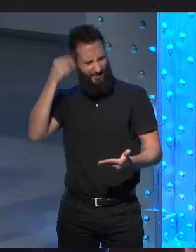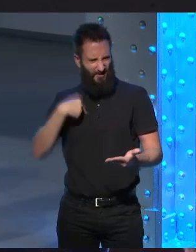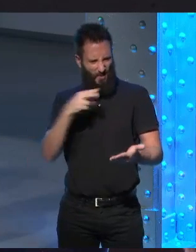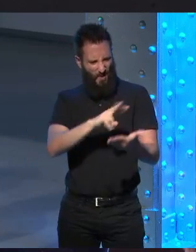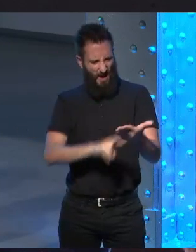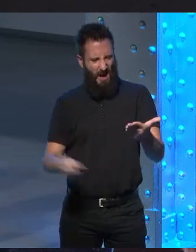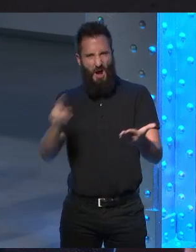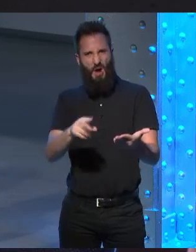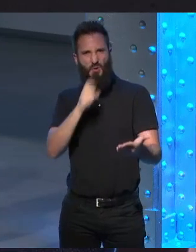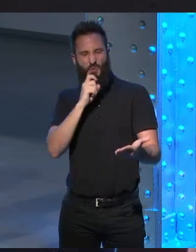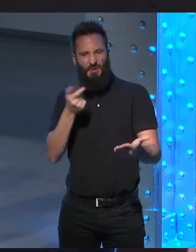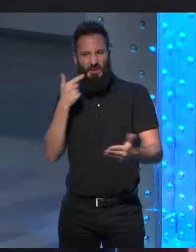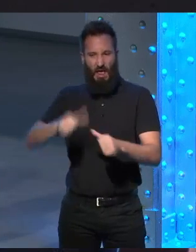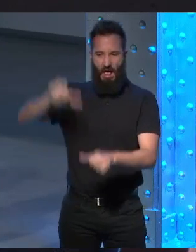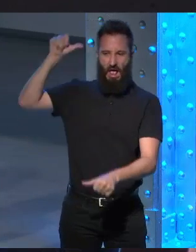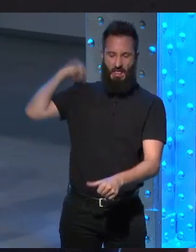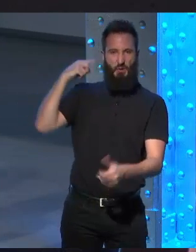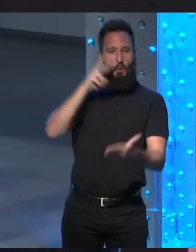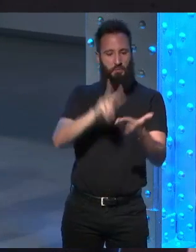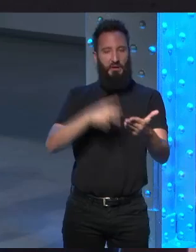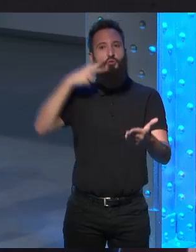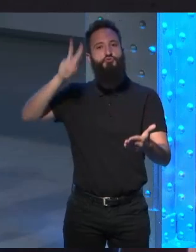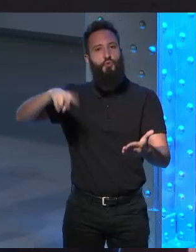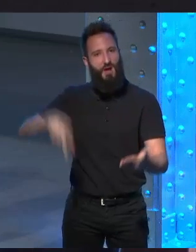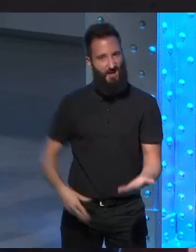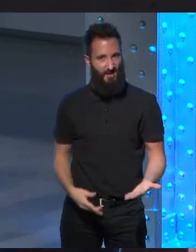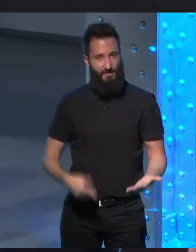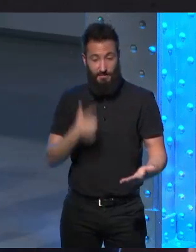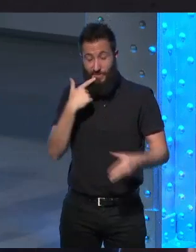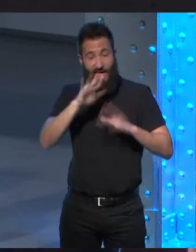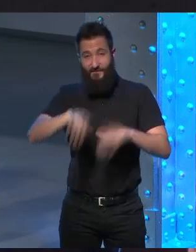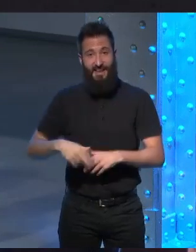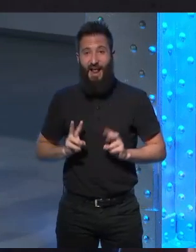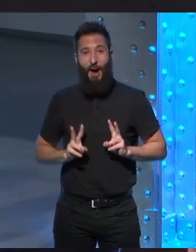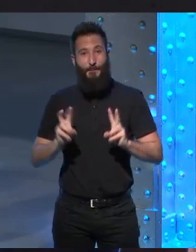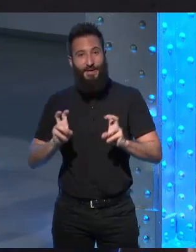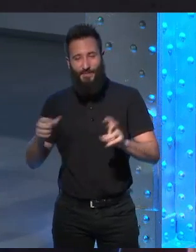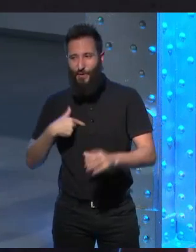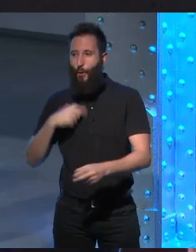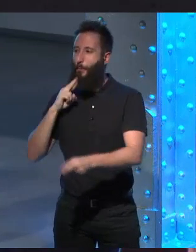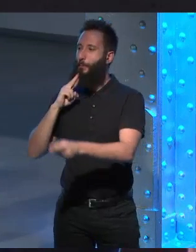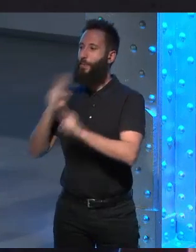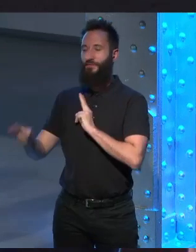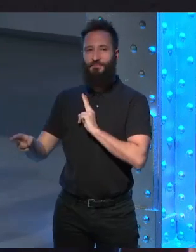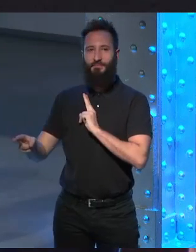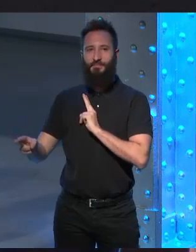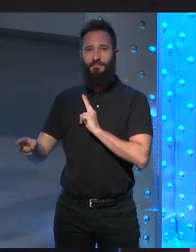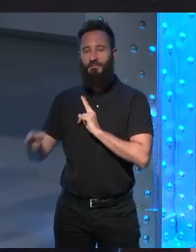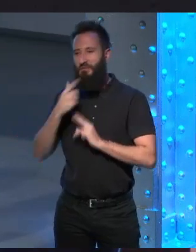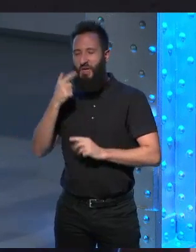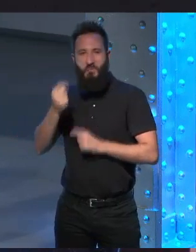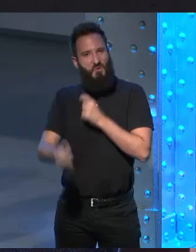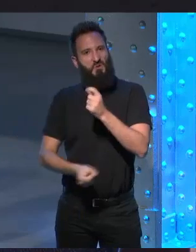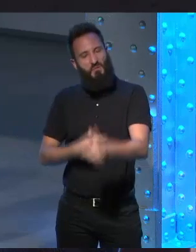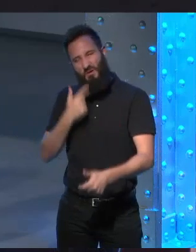leído nunca? Entonces al principio le contestaba, Pero luego cada vez me iba